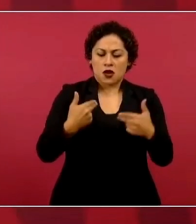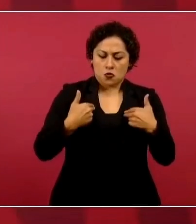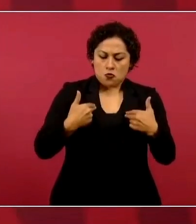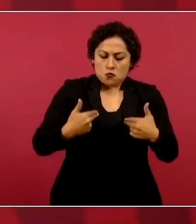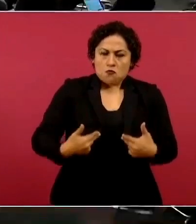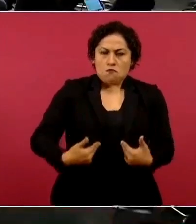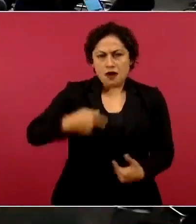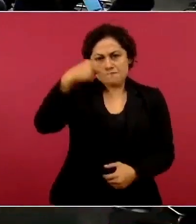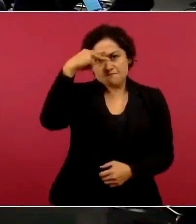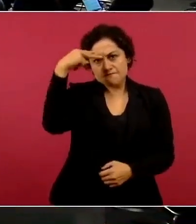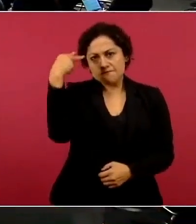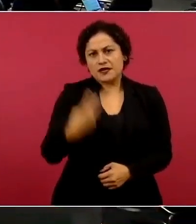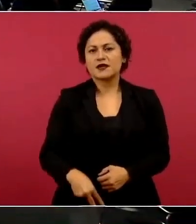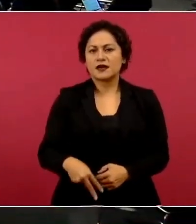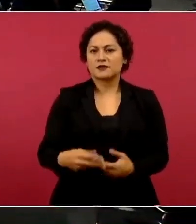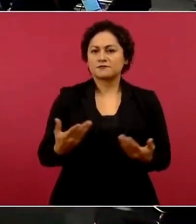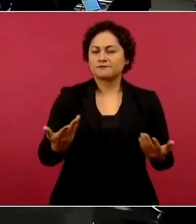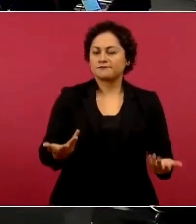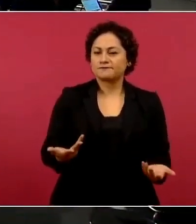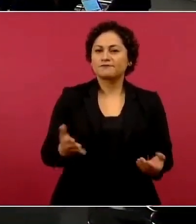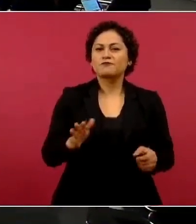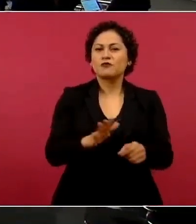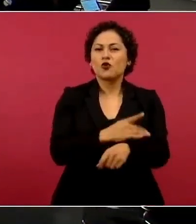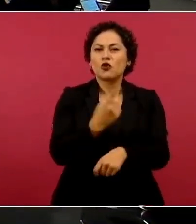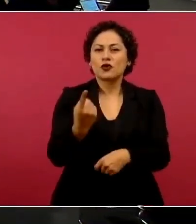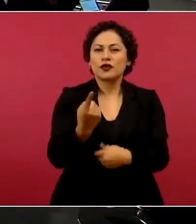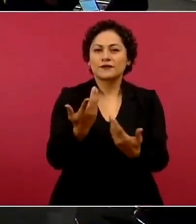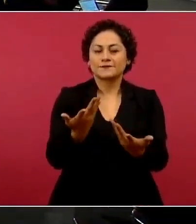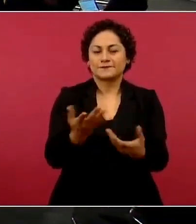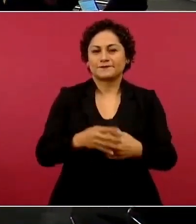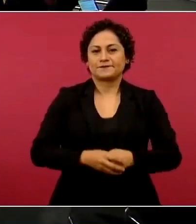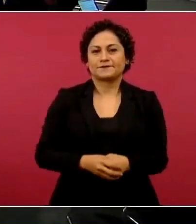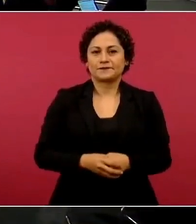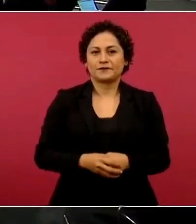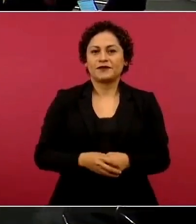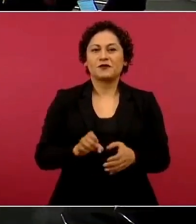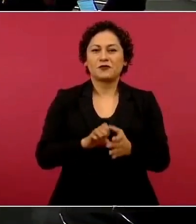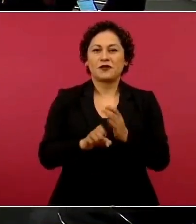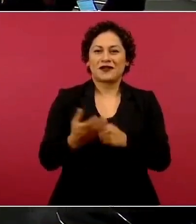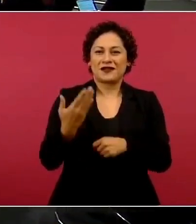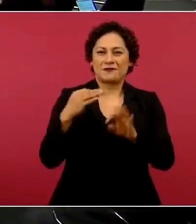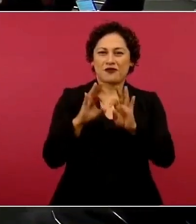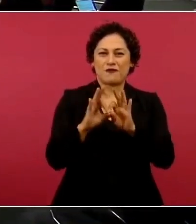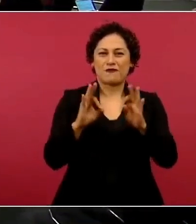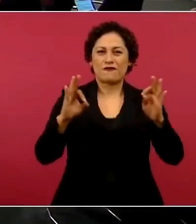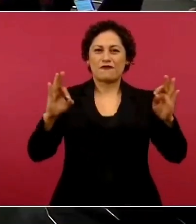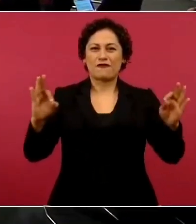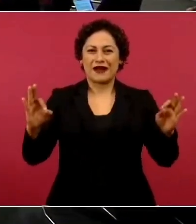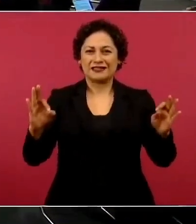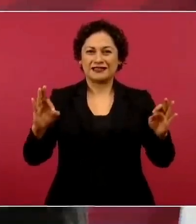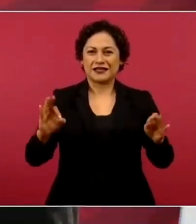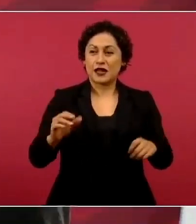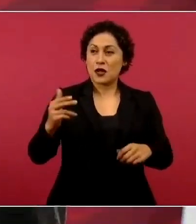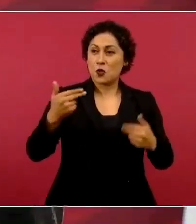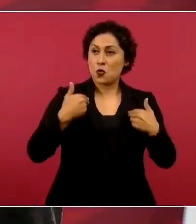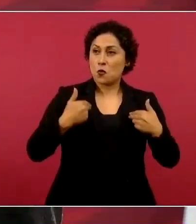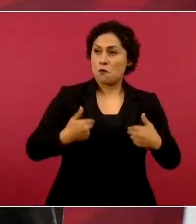Y no solo por aquello de que nada humano me es ajeno,